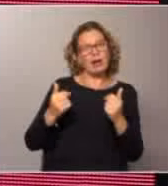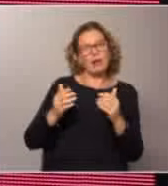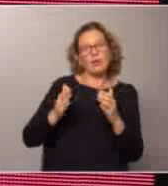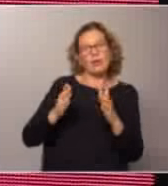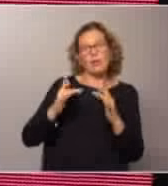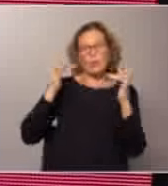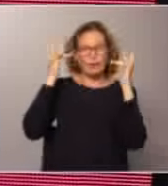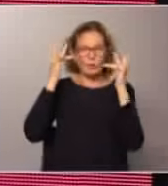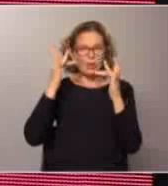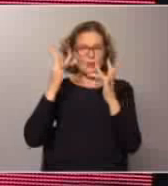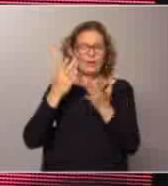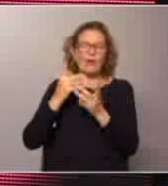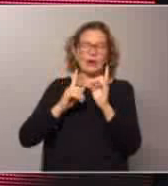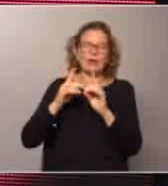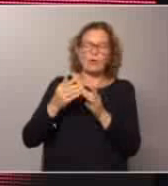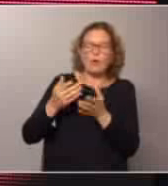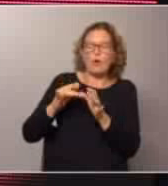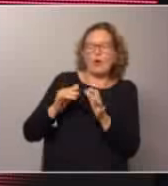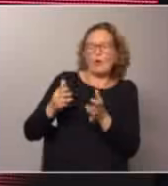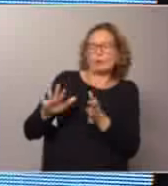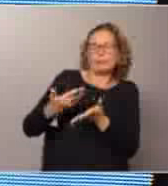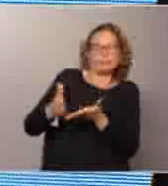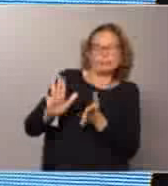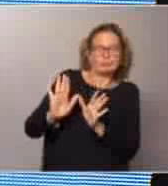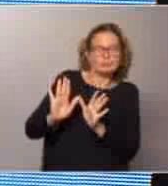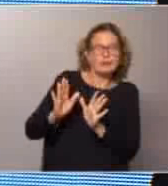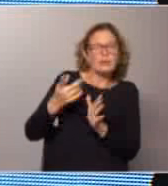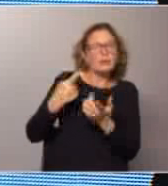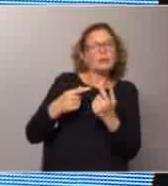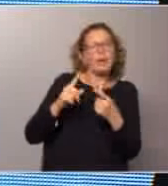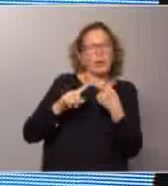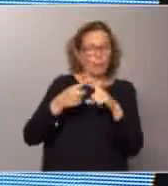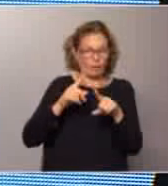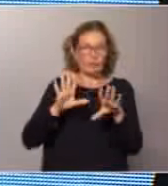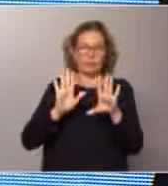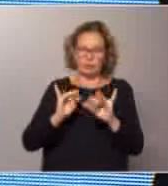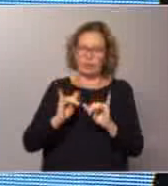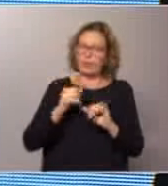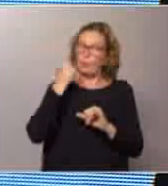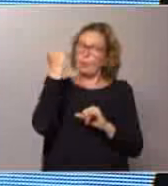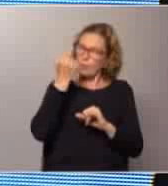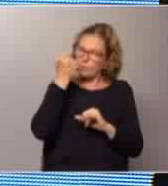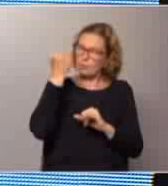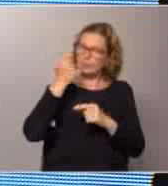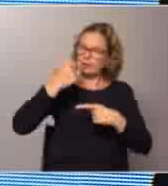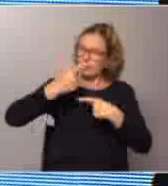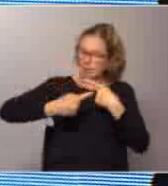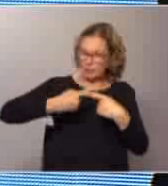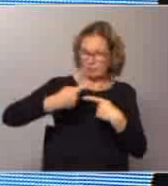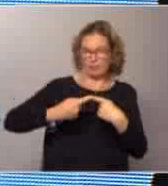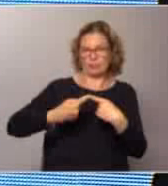procesos educativos como algo accesorio y no si es totalmente de acuerdo que son es una parte fundamental del desarrollo